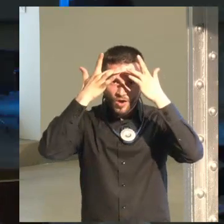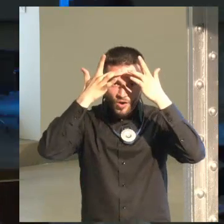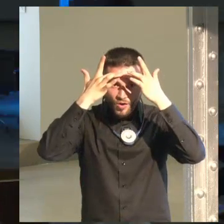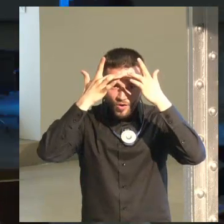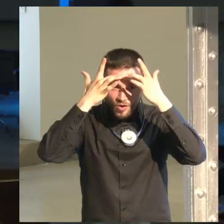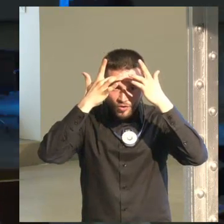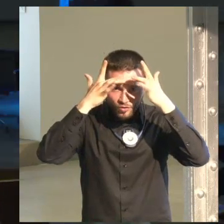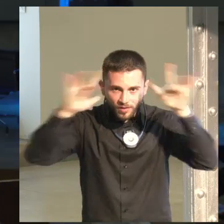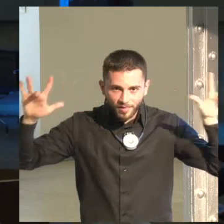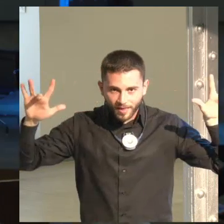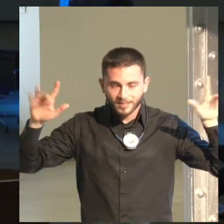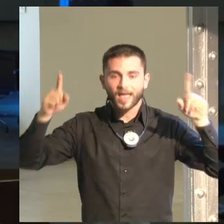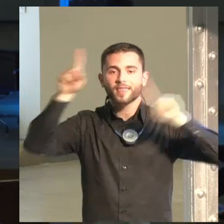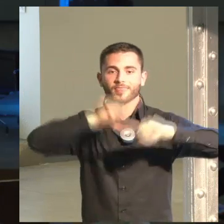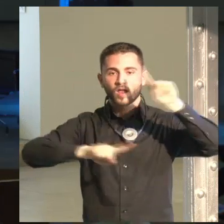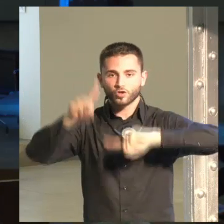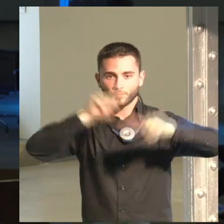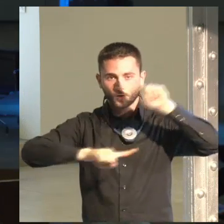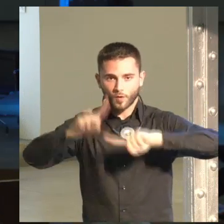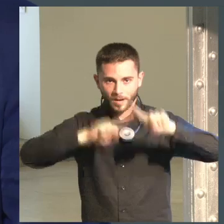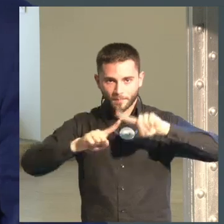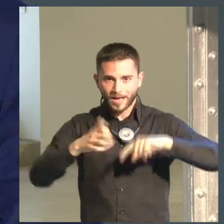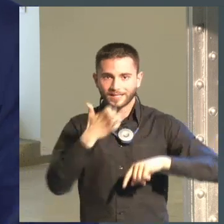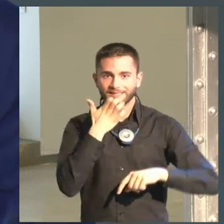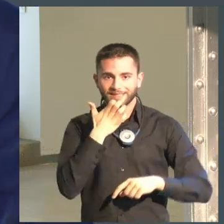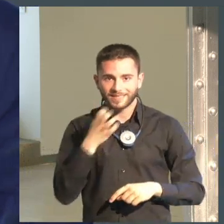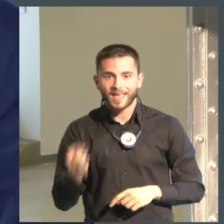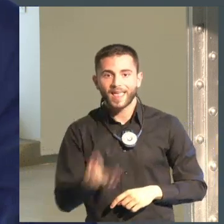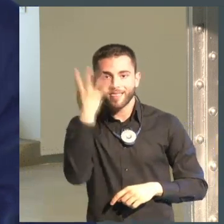concienciense de los problemas y si se les ocurren unas ideas, no